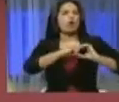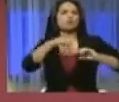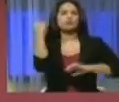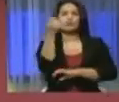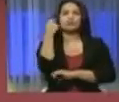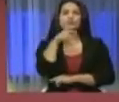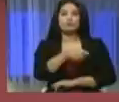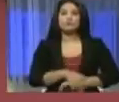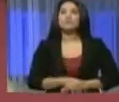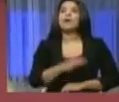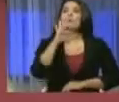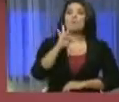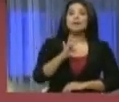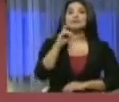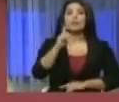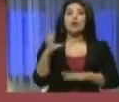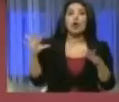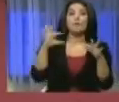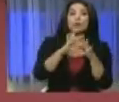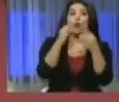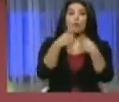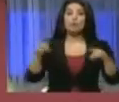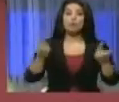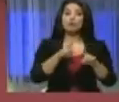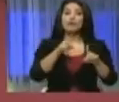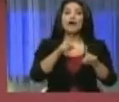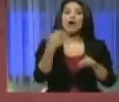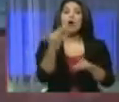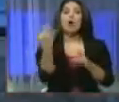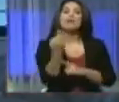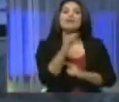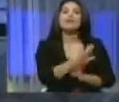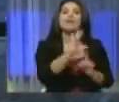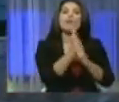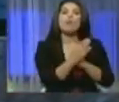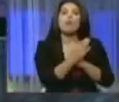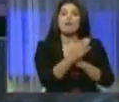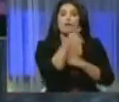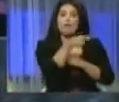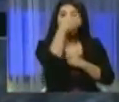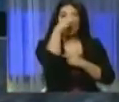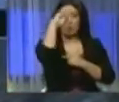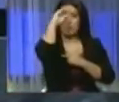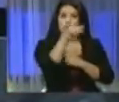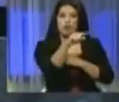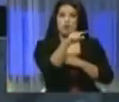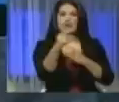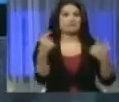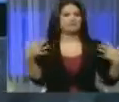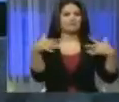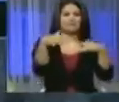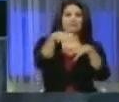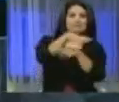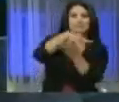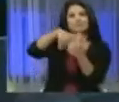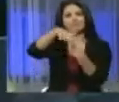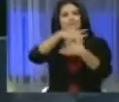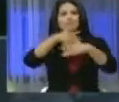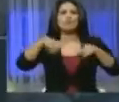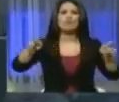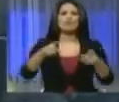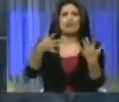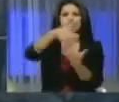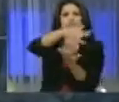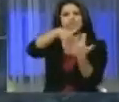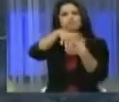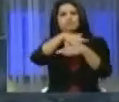Y además se combinó perfectamente con la música tradicional cubana, que bien conocemos y que bien bailamos también. Allí